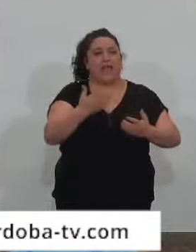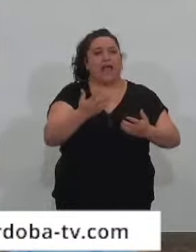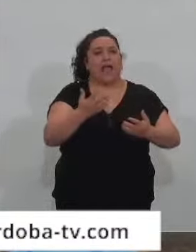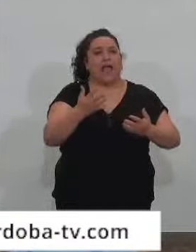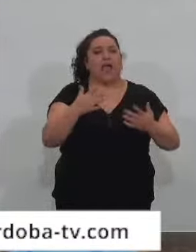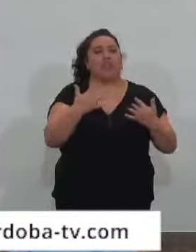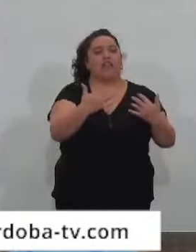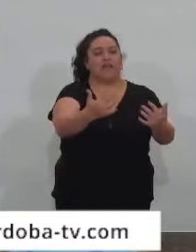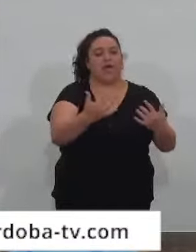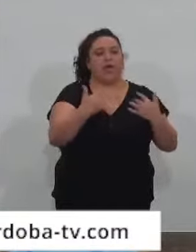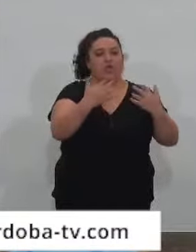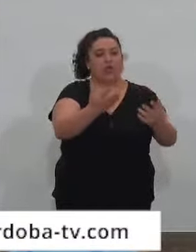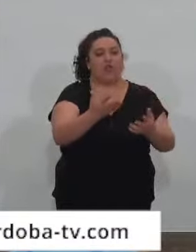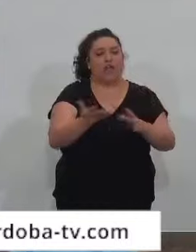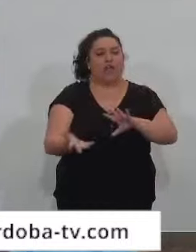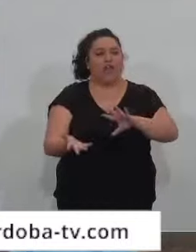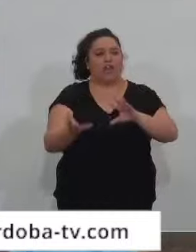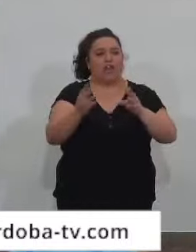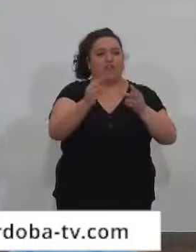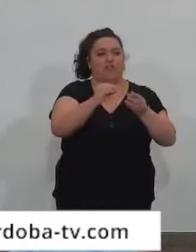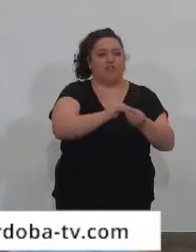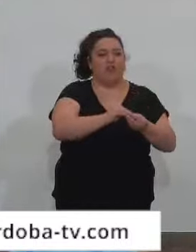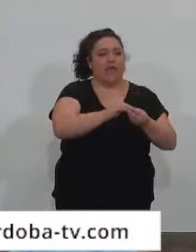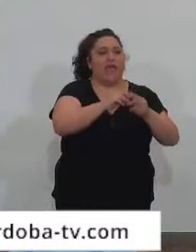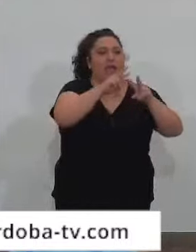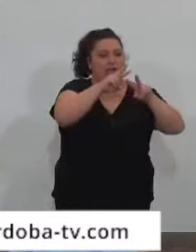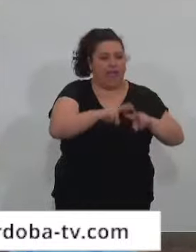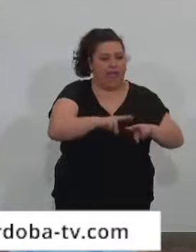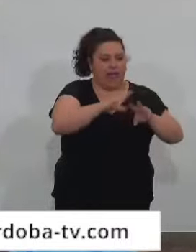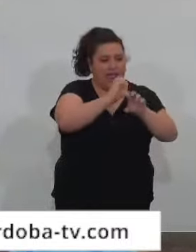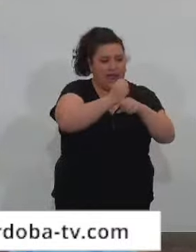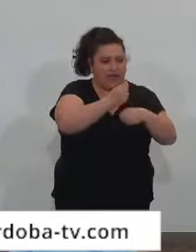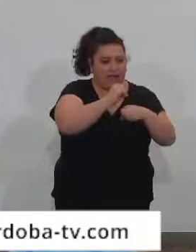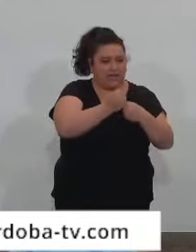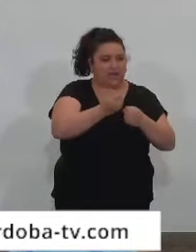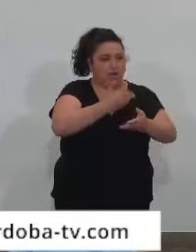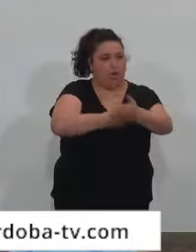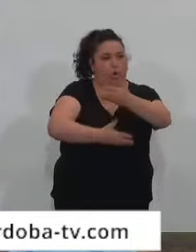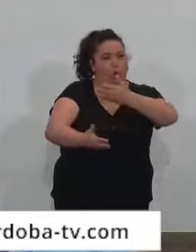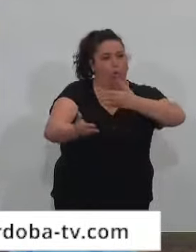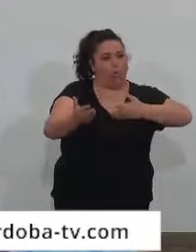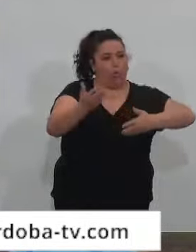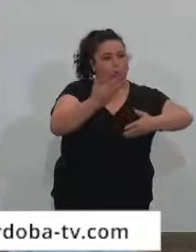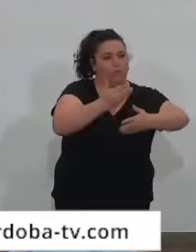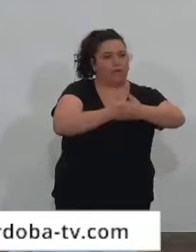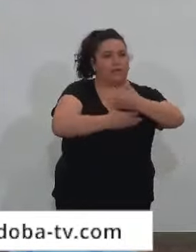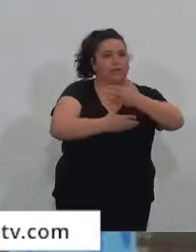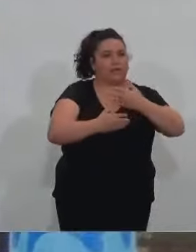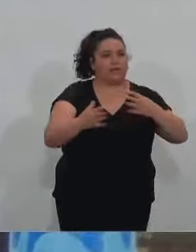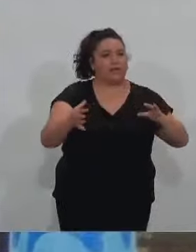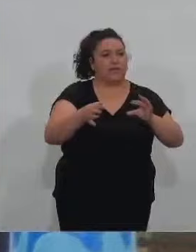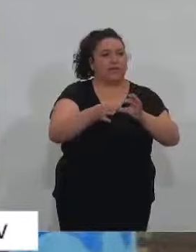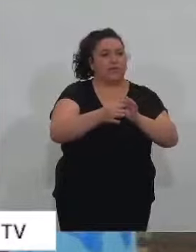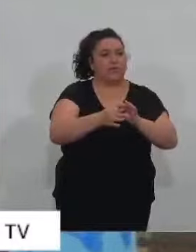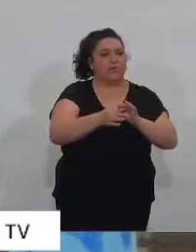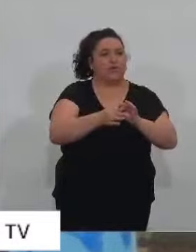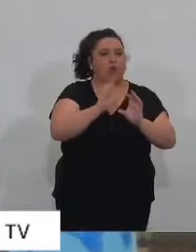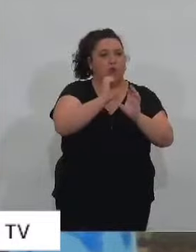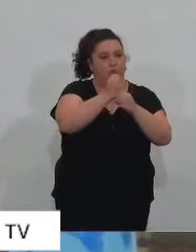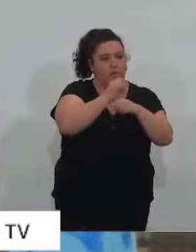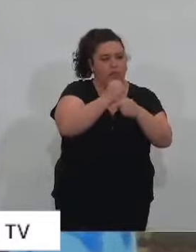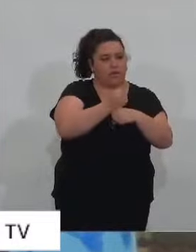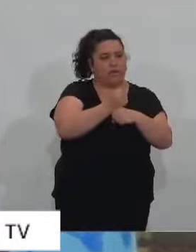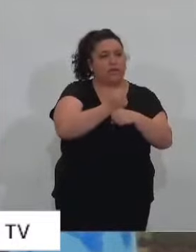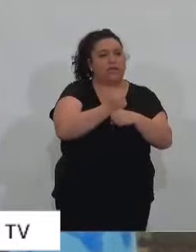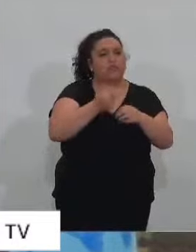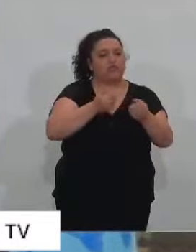analítica, de gestión, de compartir información con los laboratorios. Se van a sentar las bases de un convenio que se va a firmar en junio con la Politécnica de